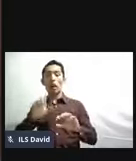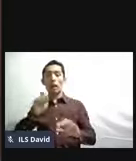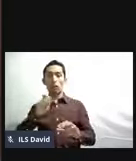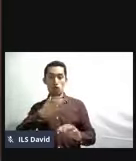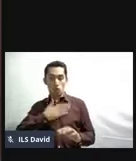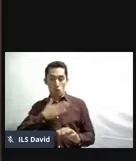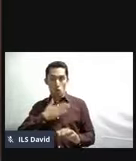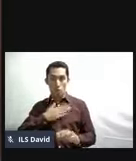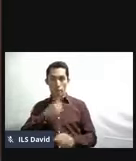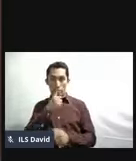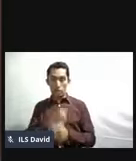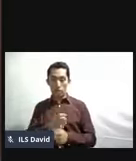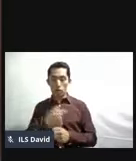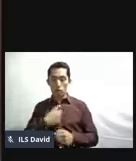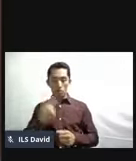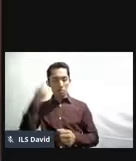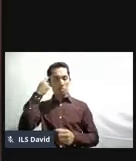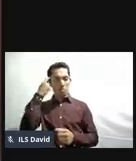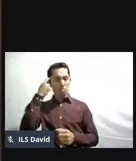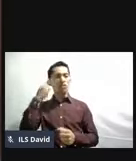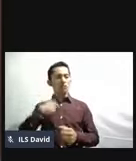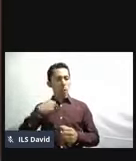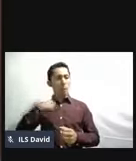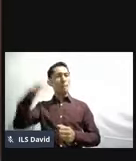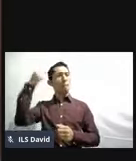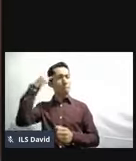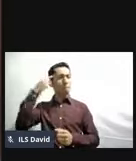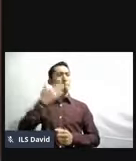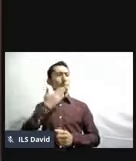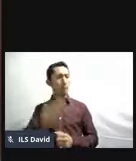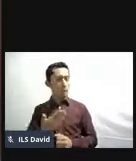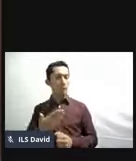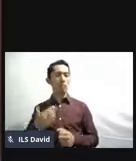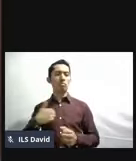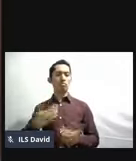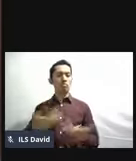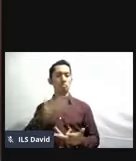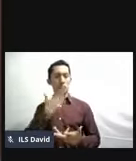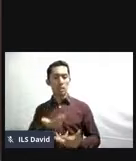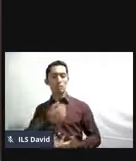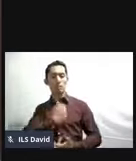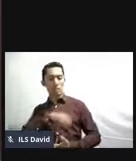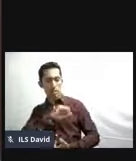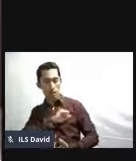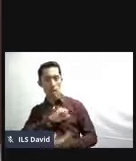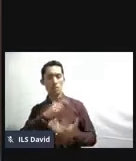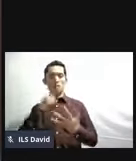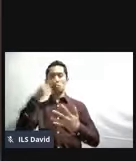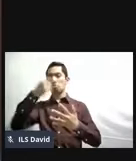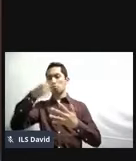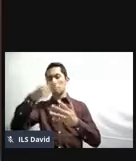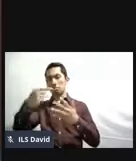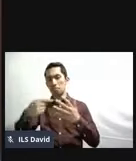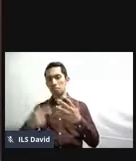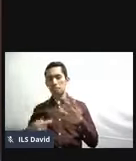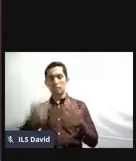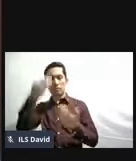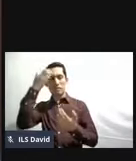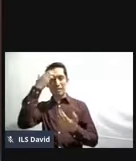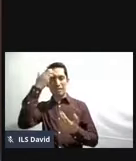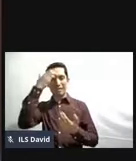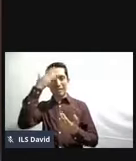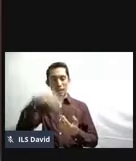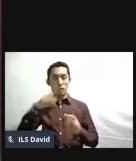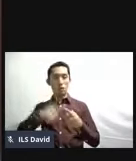bien en la mente, las cosas que me hacen bien en términos de salud. ¿Se acuerdan de estos tres rubros importantes?